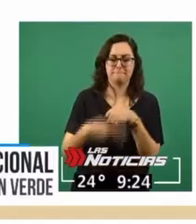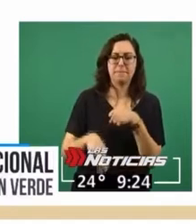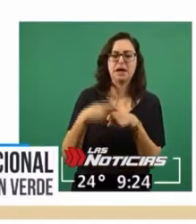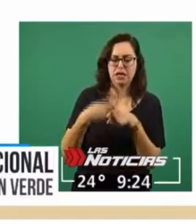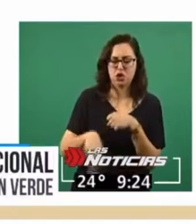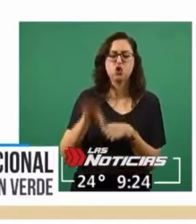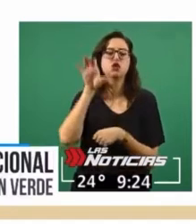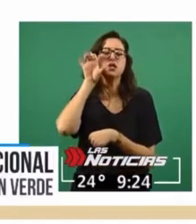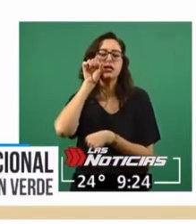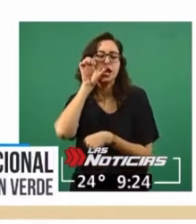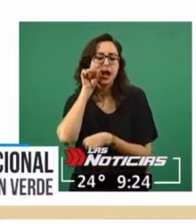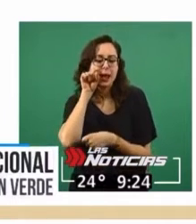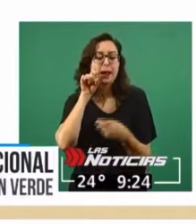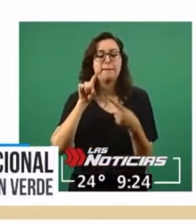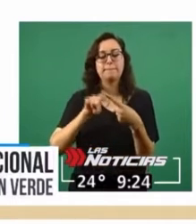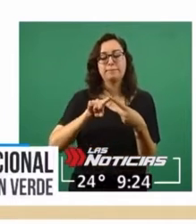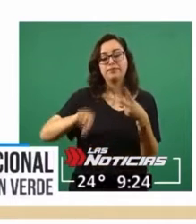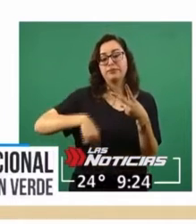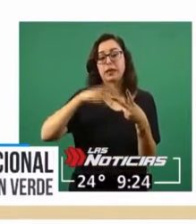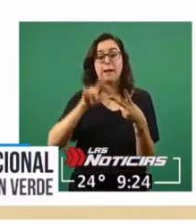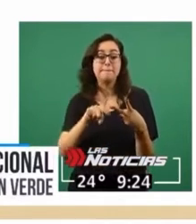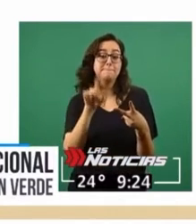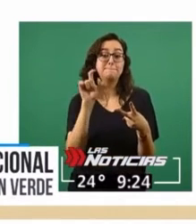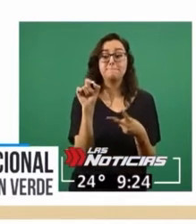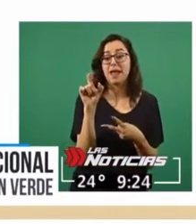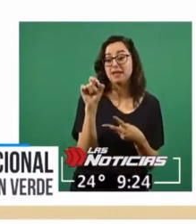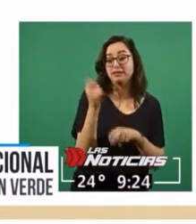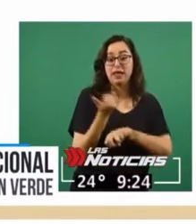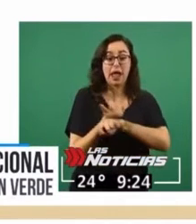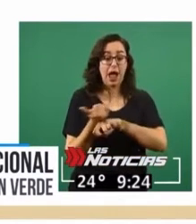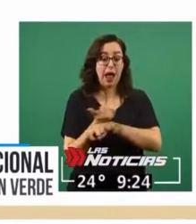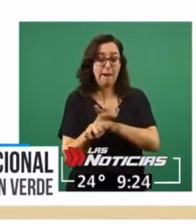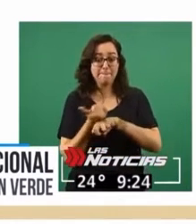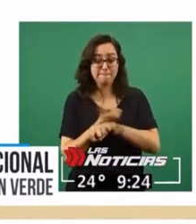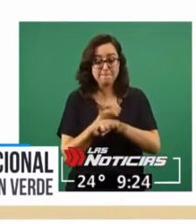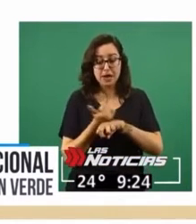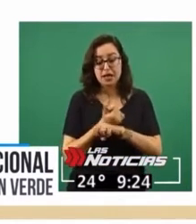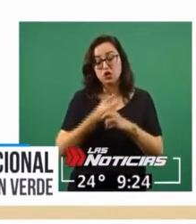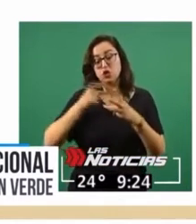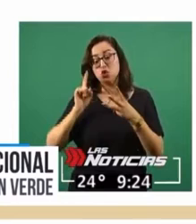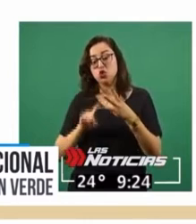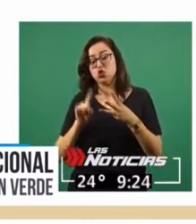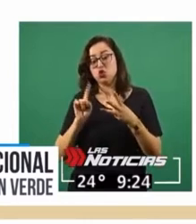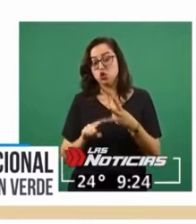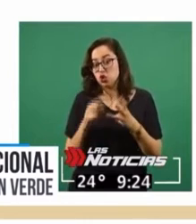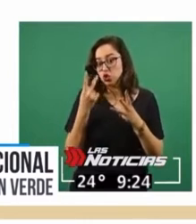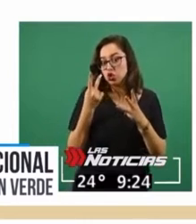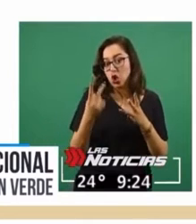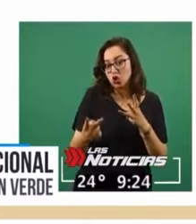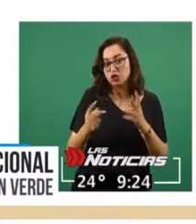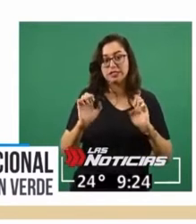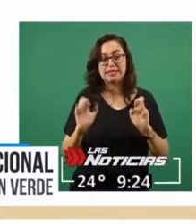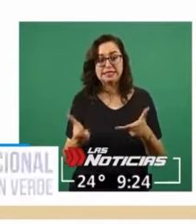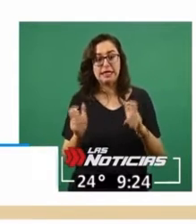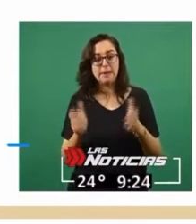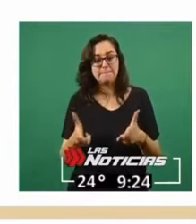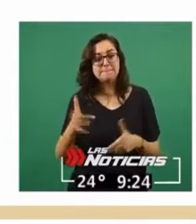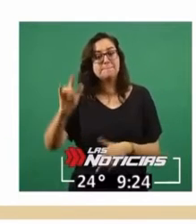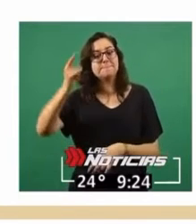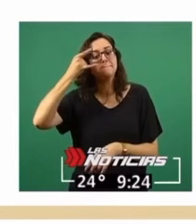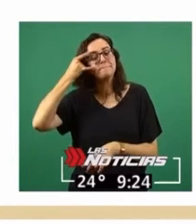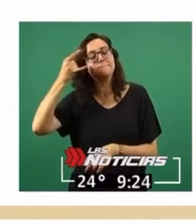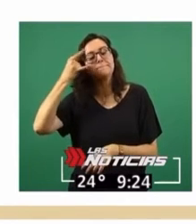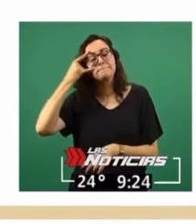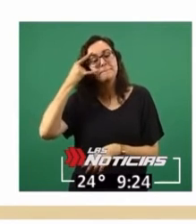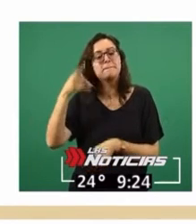el semáforo de riesgo epidémico que tiene vigencia del 1 al 14 de marzo aquí la buena noticia y ojalá que sea la realidad que realmente